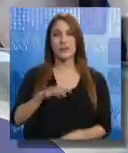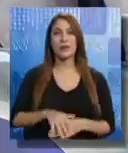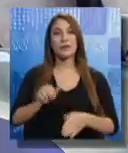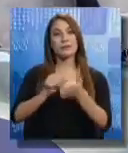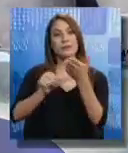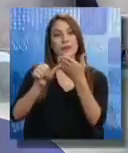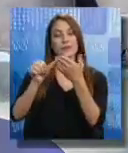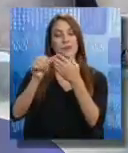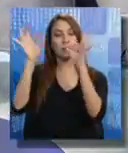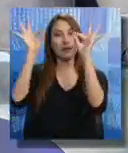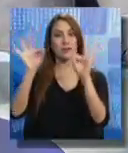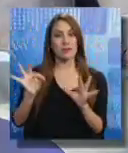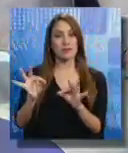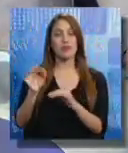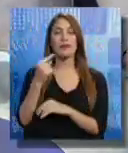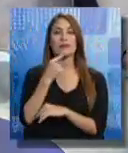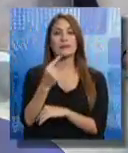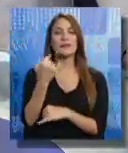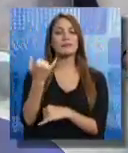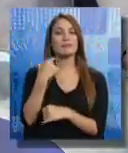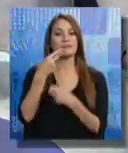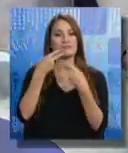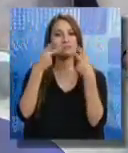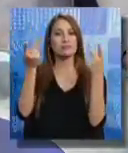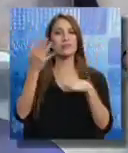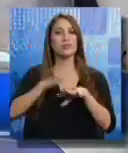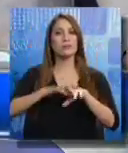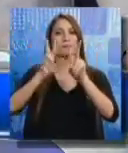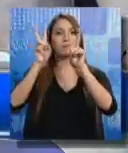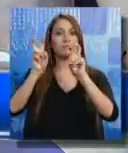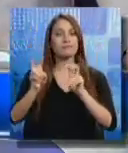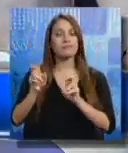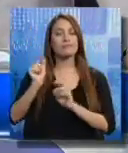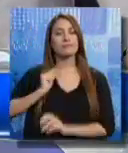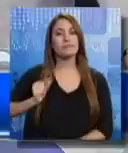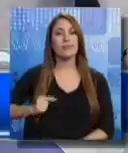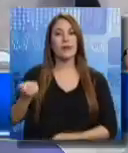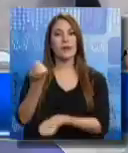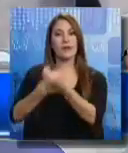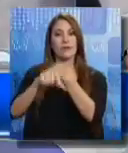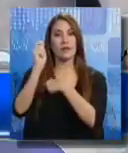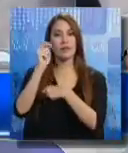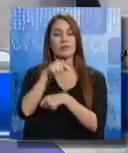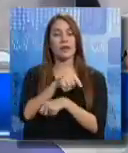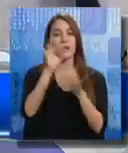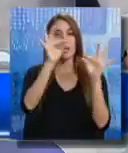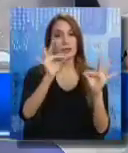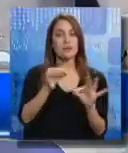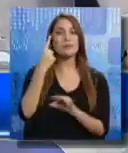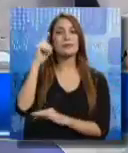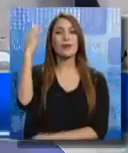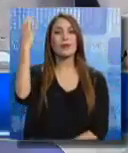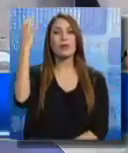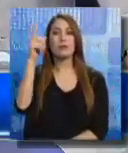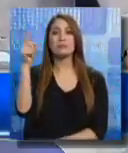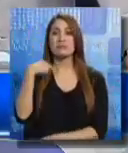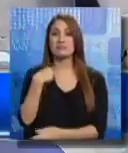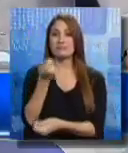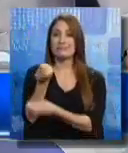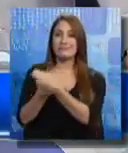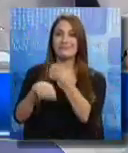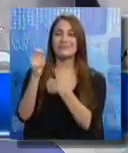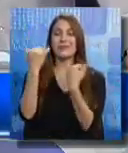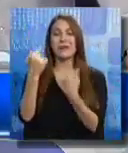Ministro de Electricidad Esteban Albornoz dio a conocer más detalles sobre la venta de energía eléctrica a Colombia. Este acuerdo significará un